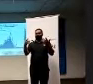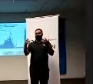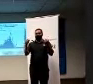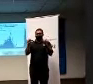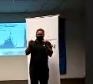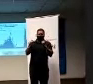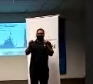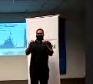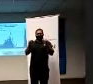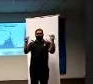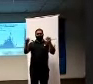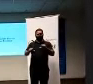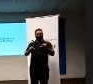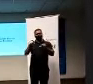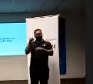época.